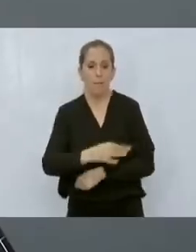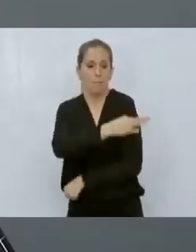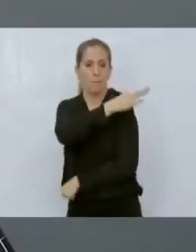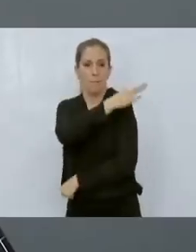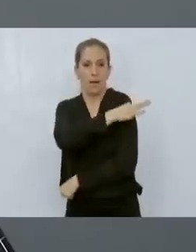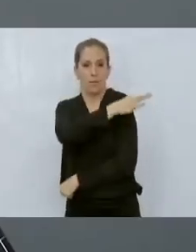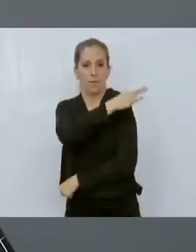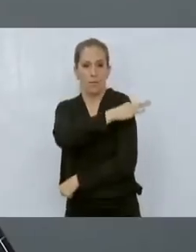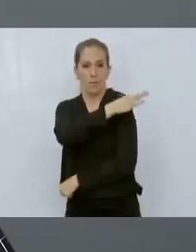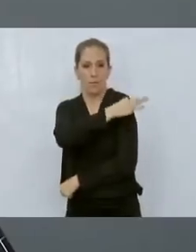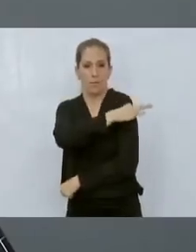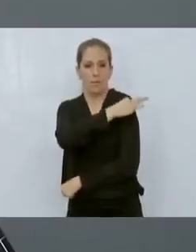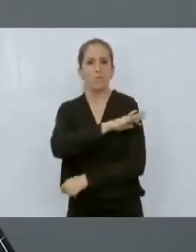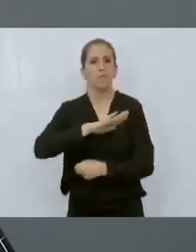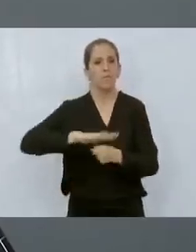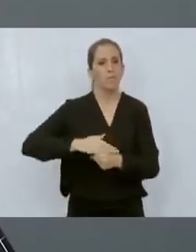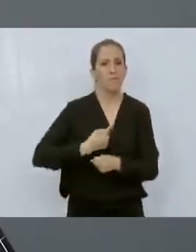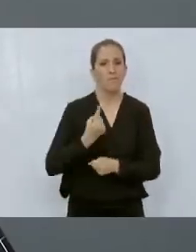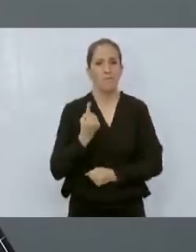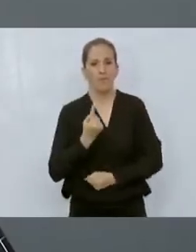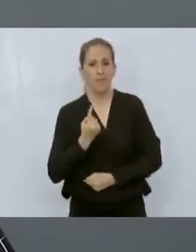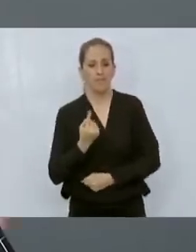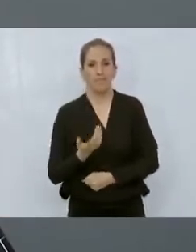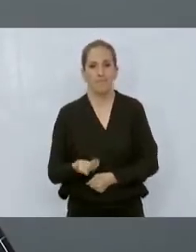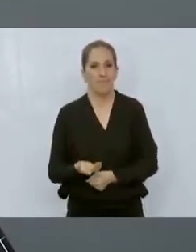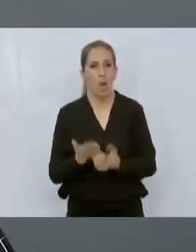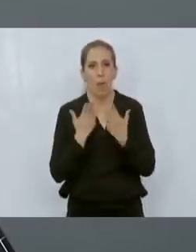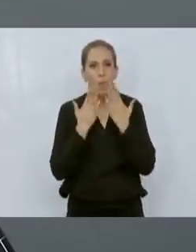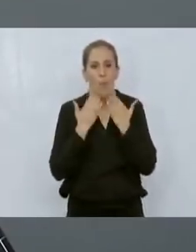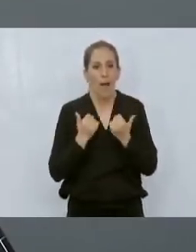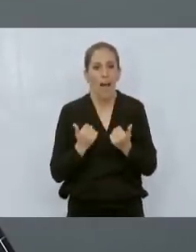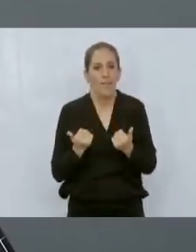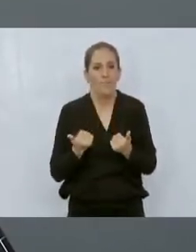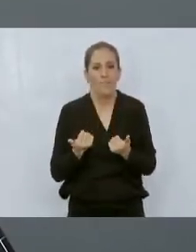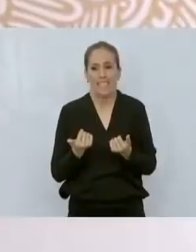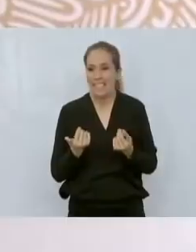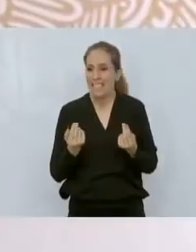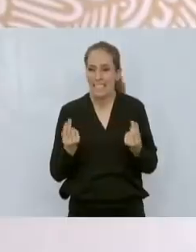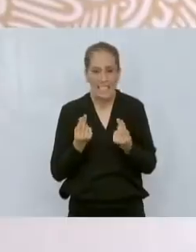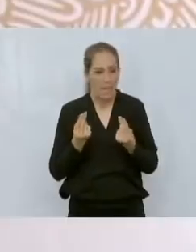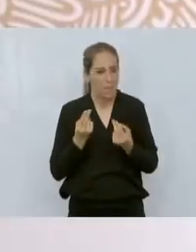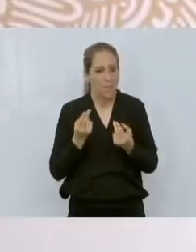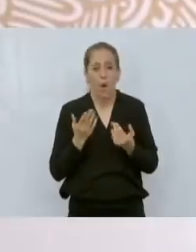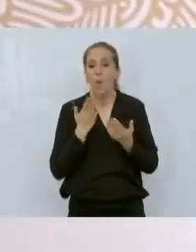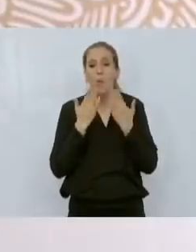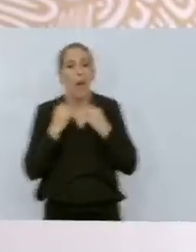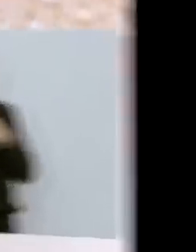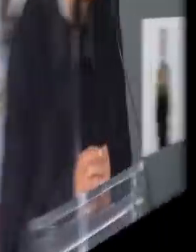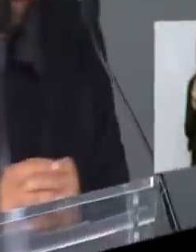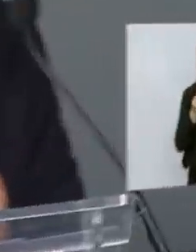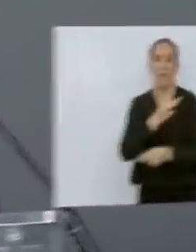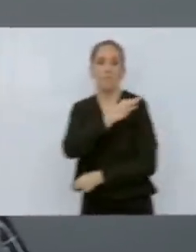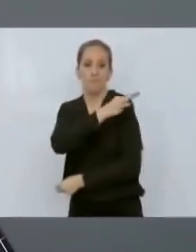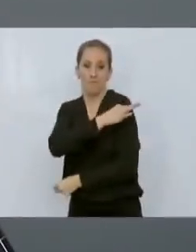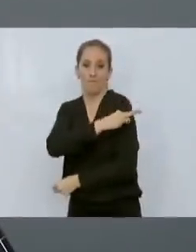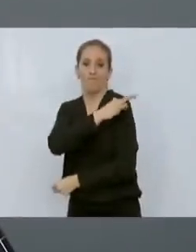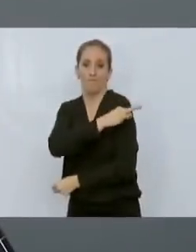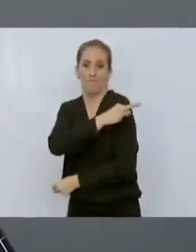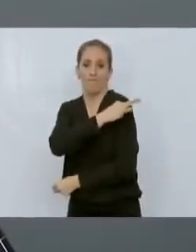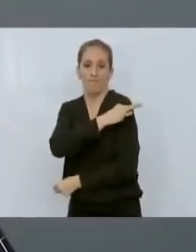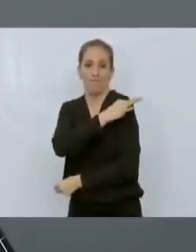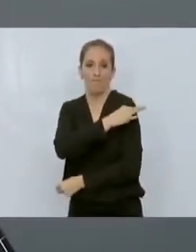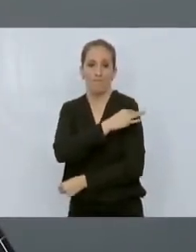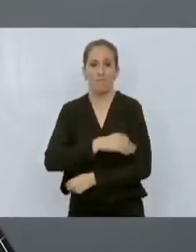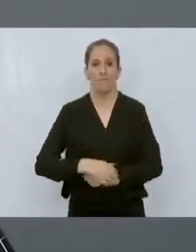no hay otra opción. Desde luego, tenemos que cuidarnos. Entonces,